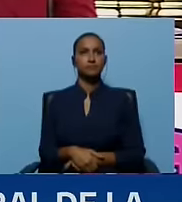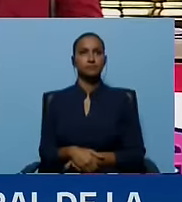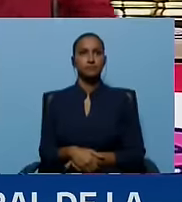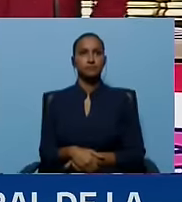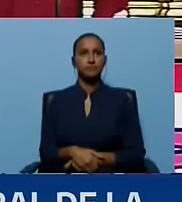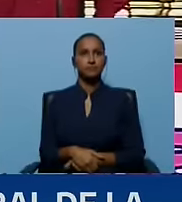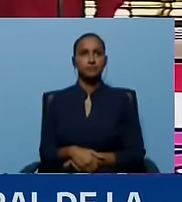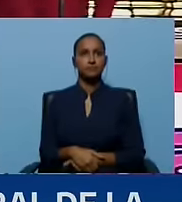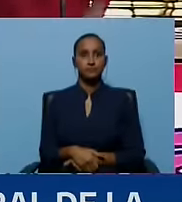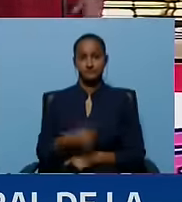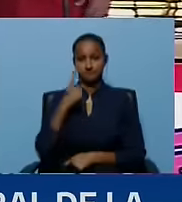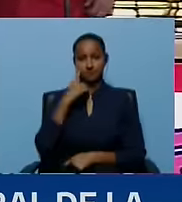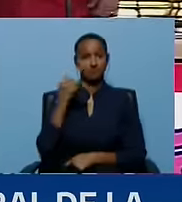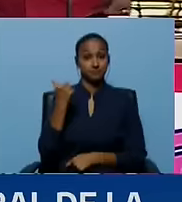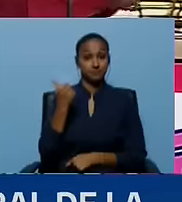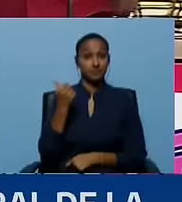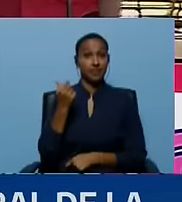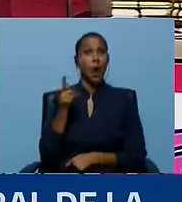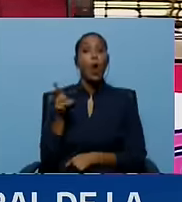bueno, Prado lo que tiene es un mes,